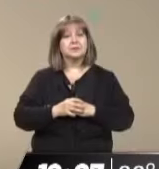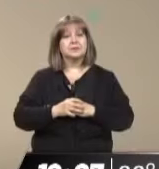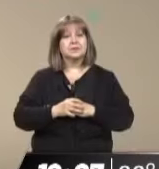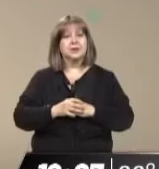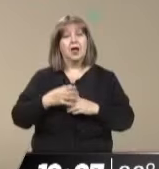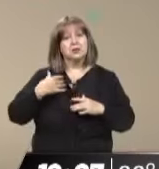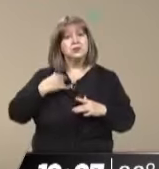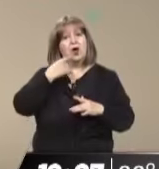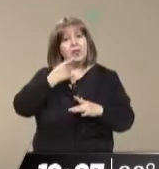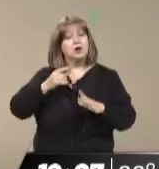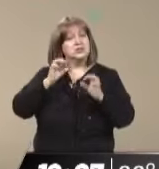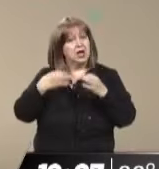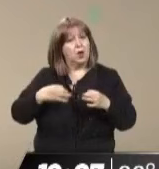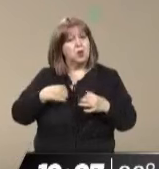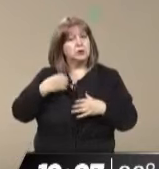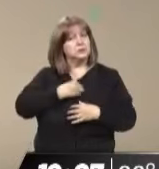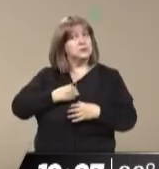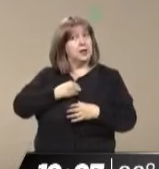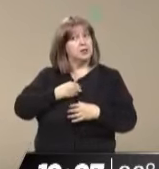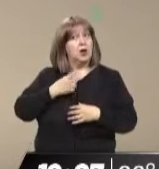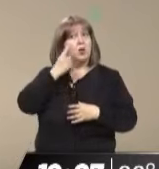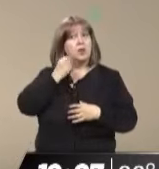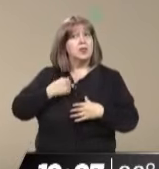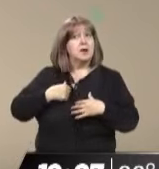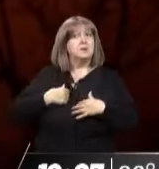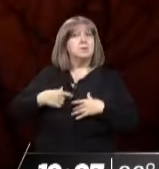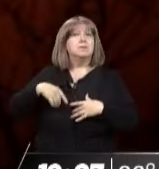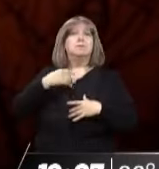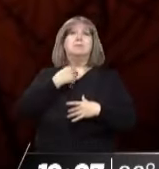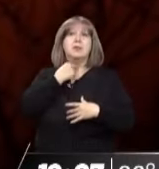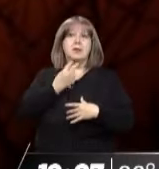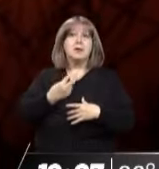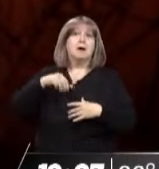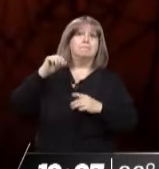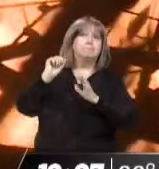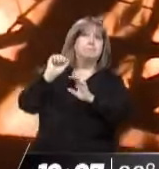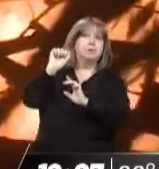Un día me iban a golpear la puerta y me iban a decir que mi hija estaba muerta. Siempre se lo dije.